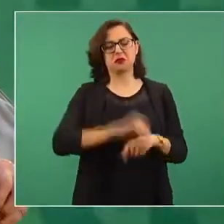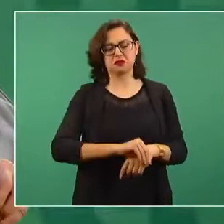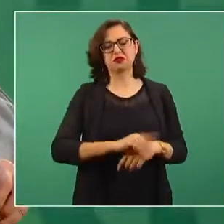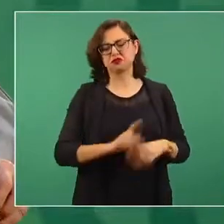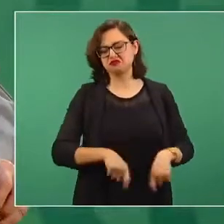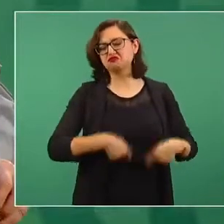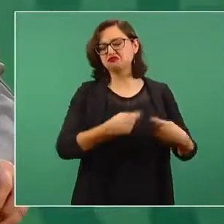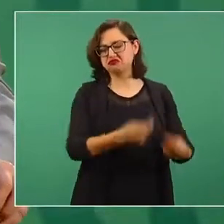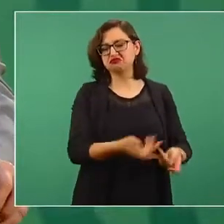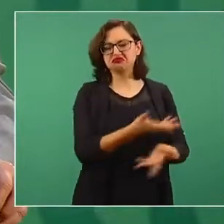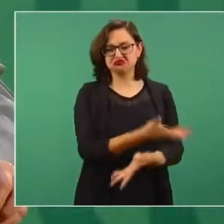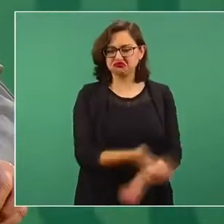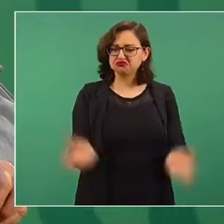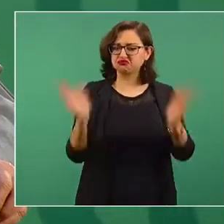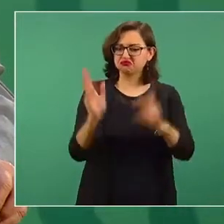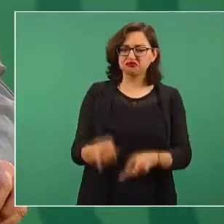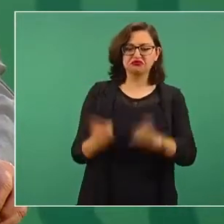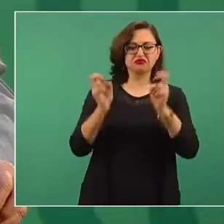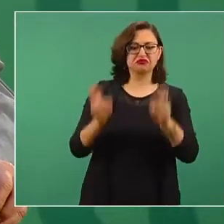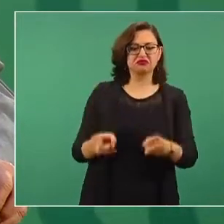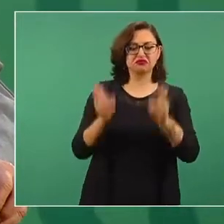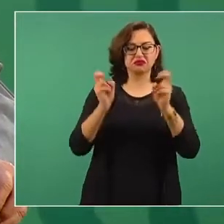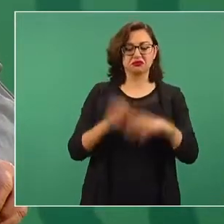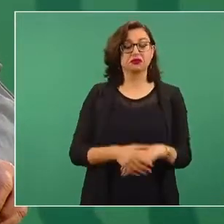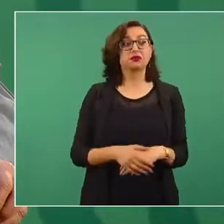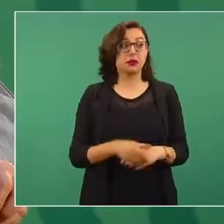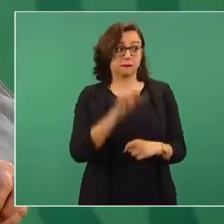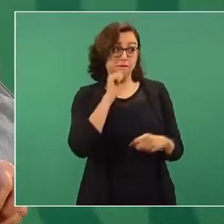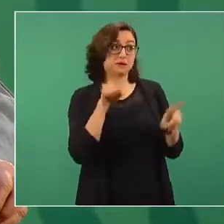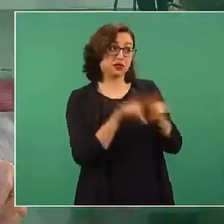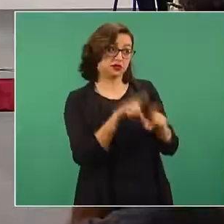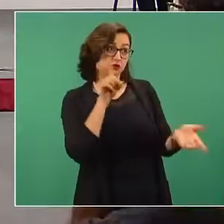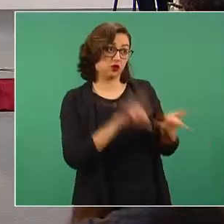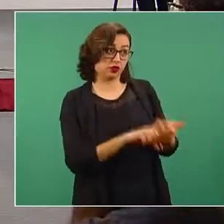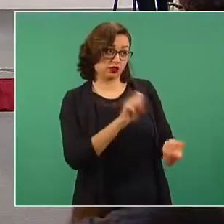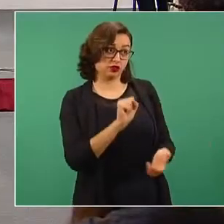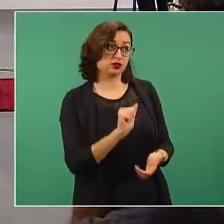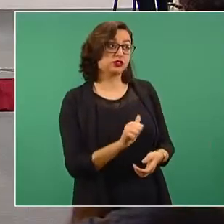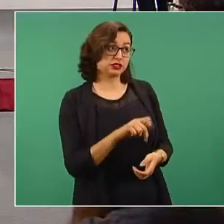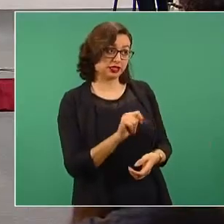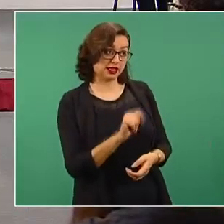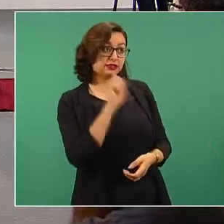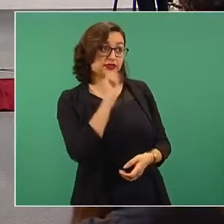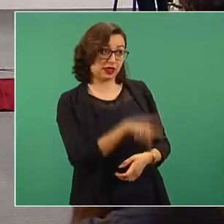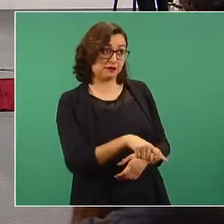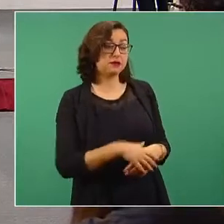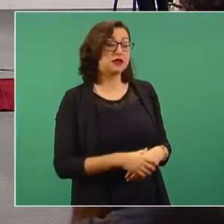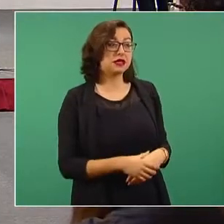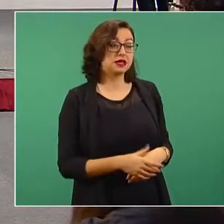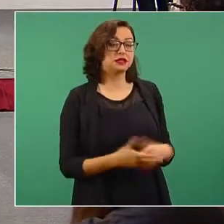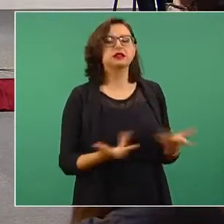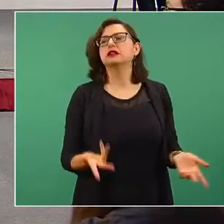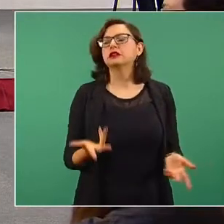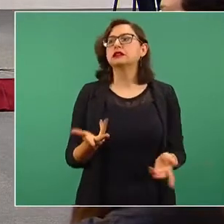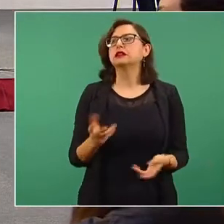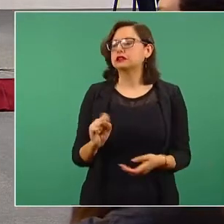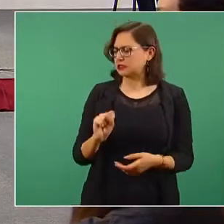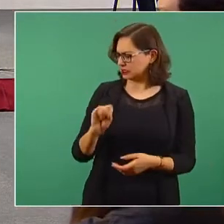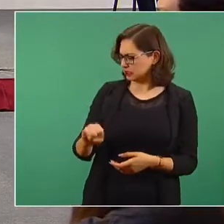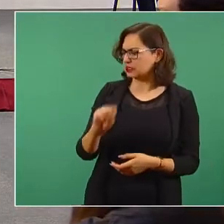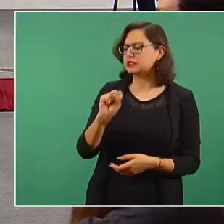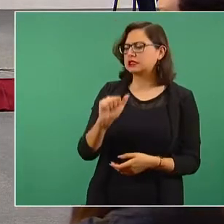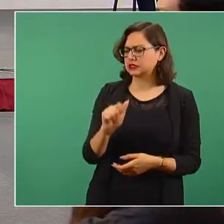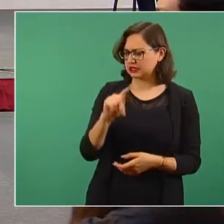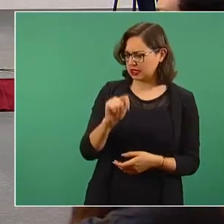despachos fiscales. Y desde el SAT, desde luego, ¿no? Claro. Porque se dice que había grupos de empresas que operaban, sí,